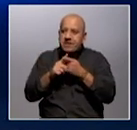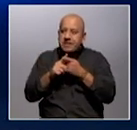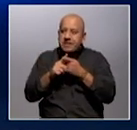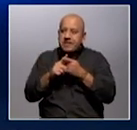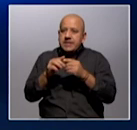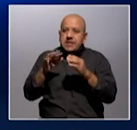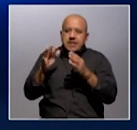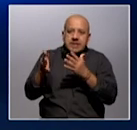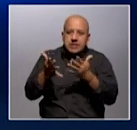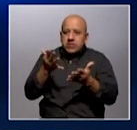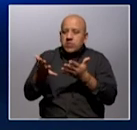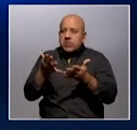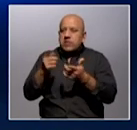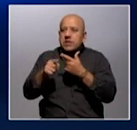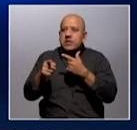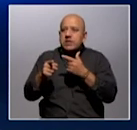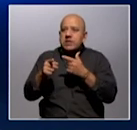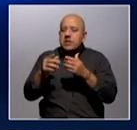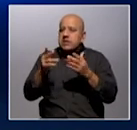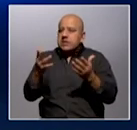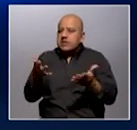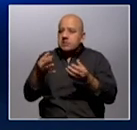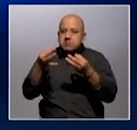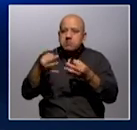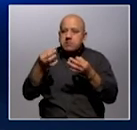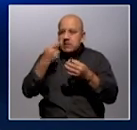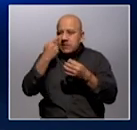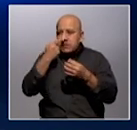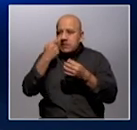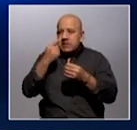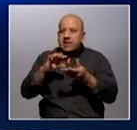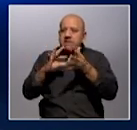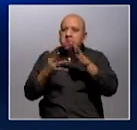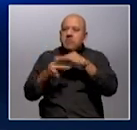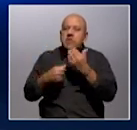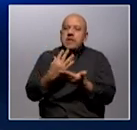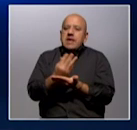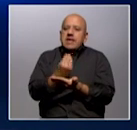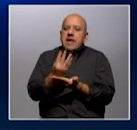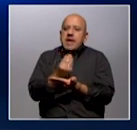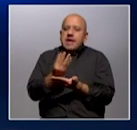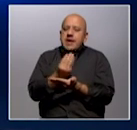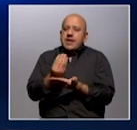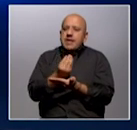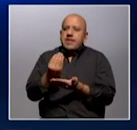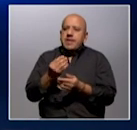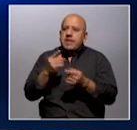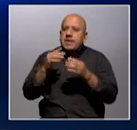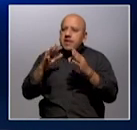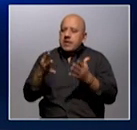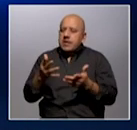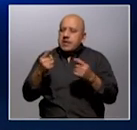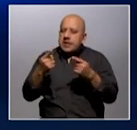salta una cosa la otra es brutal la forma de narrar que es como una anti narración y está